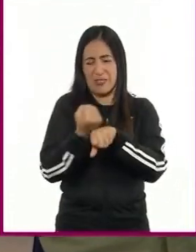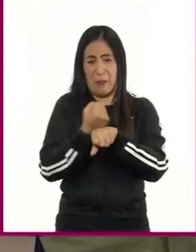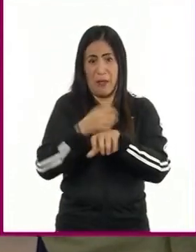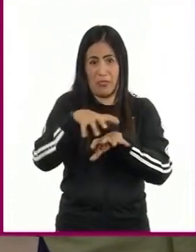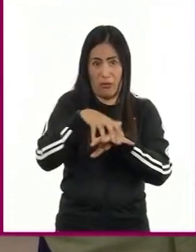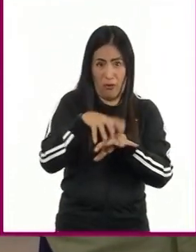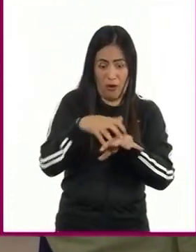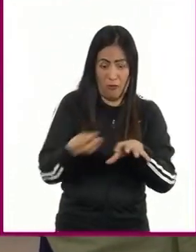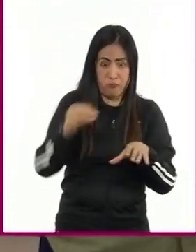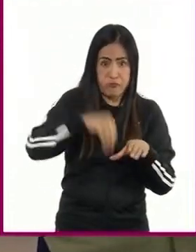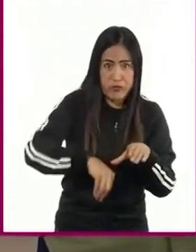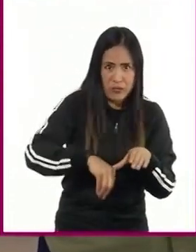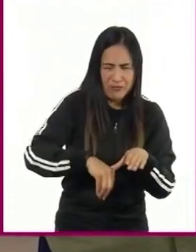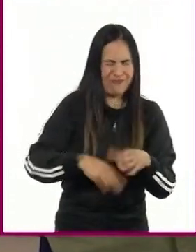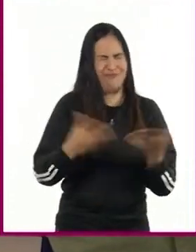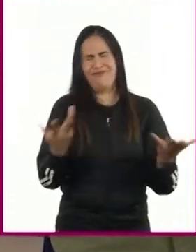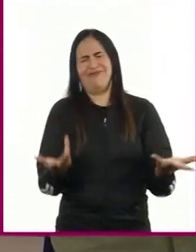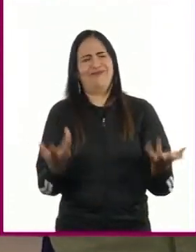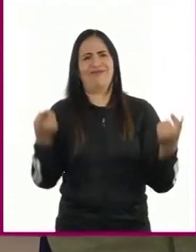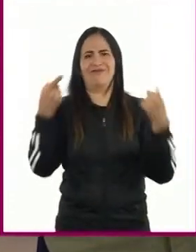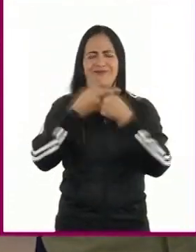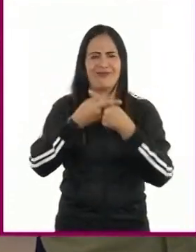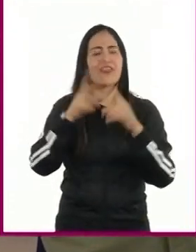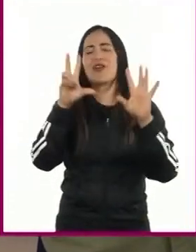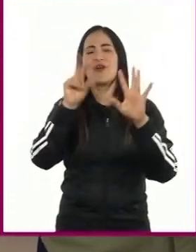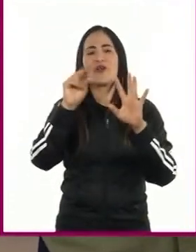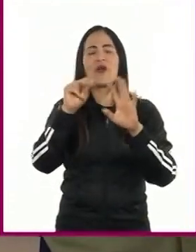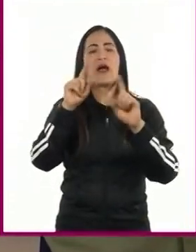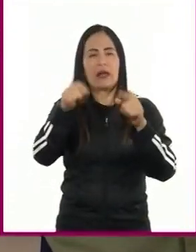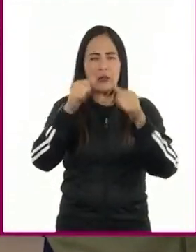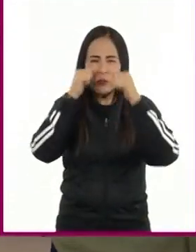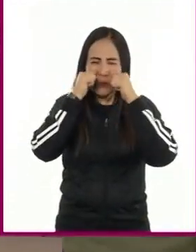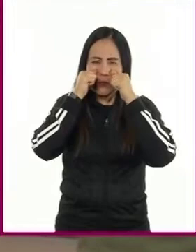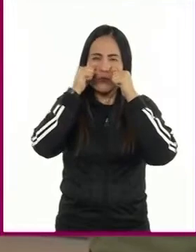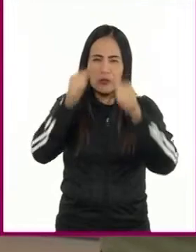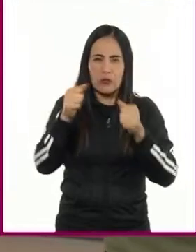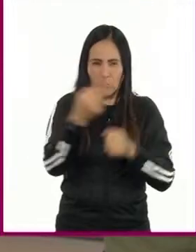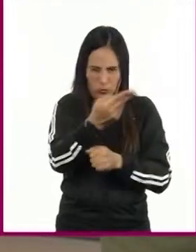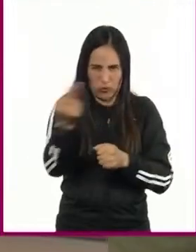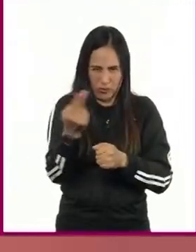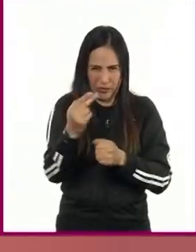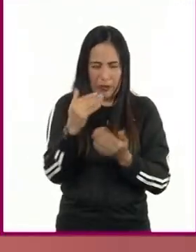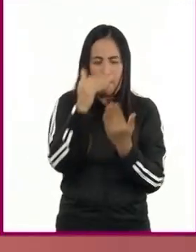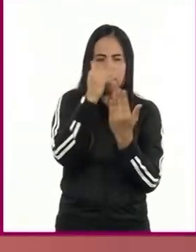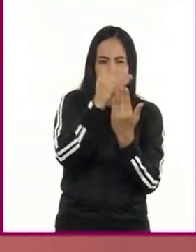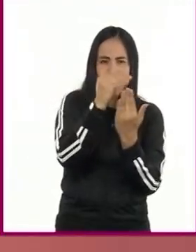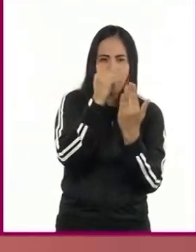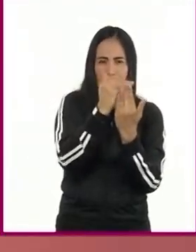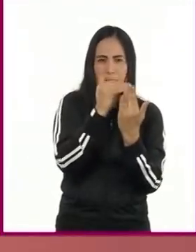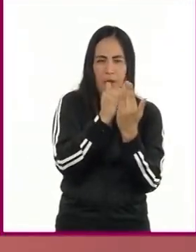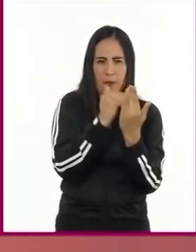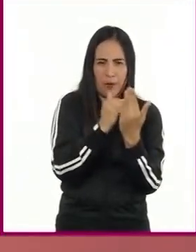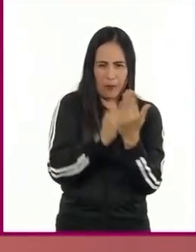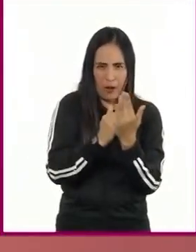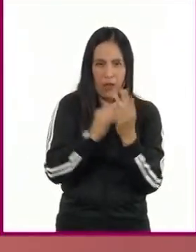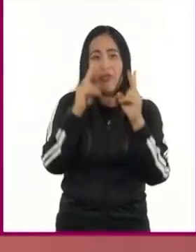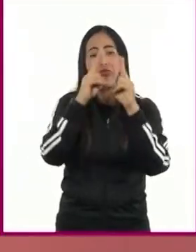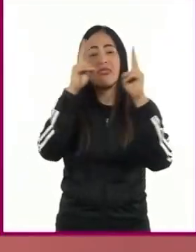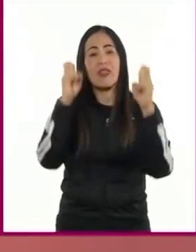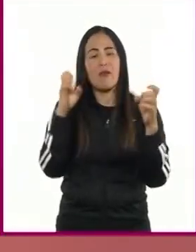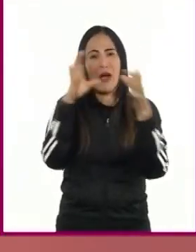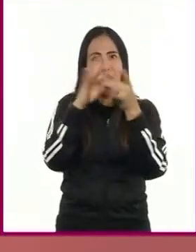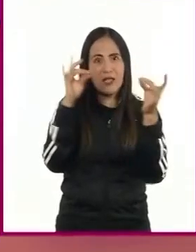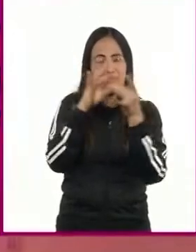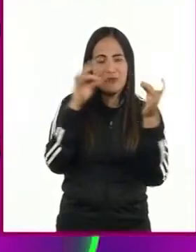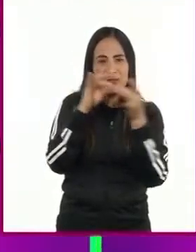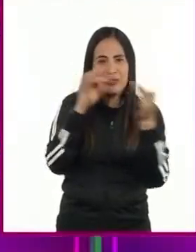que pongan mucha atención, pues revisaremos los pasos que se deben seguir para que nuestra exposición no se convierta en una ensalada de